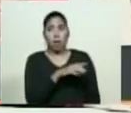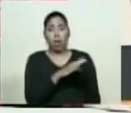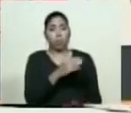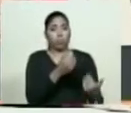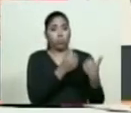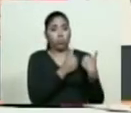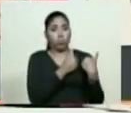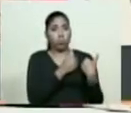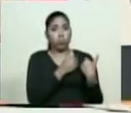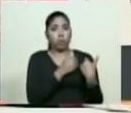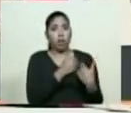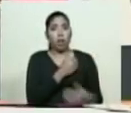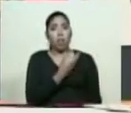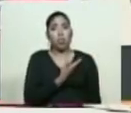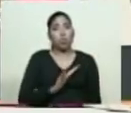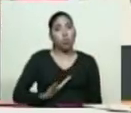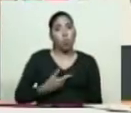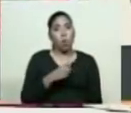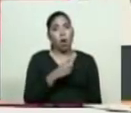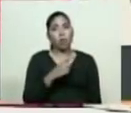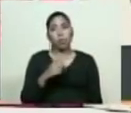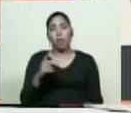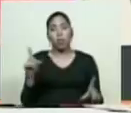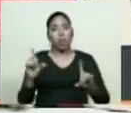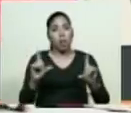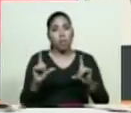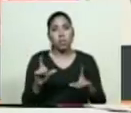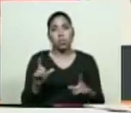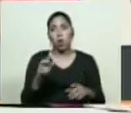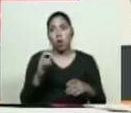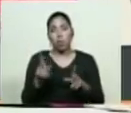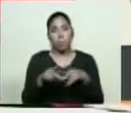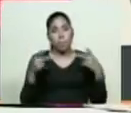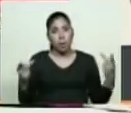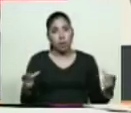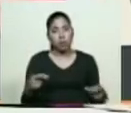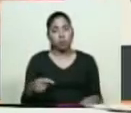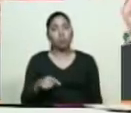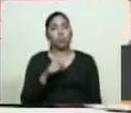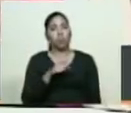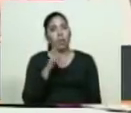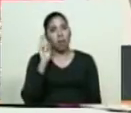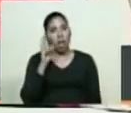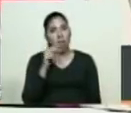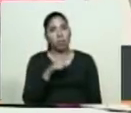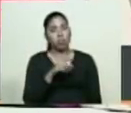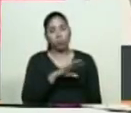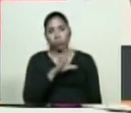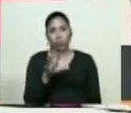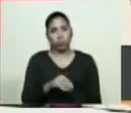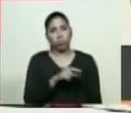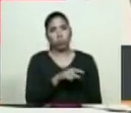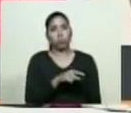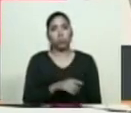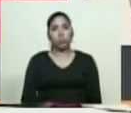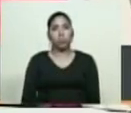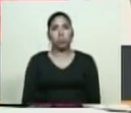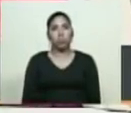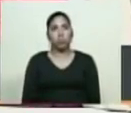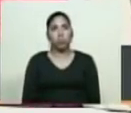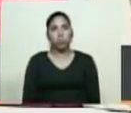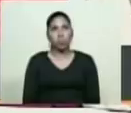se llama? Público notorio y comunicacional. Que los dueños a los medios les habían dado la orden de no participar.